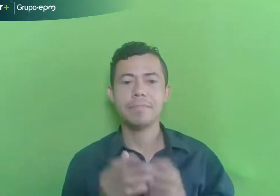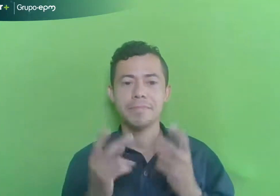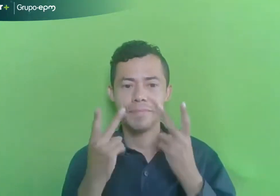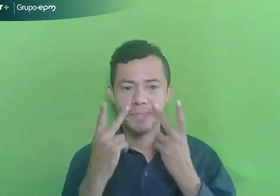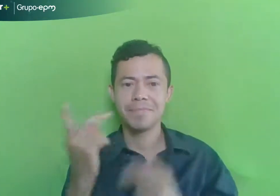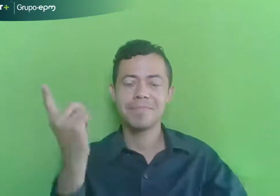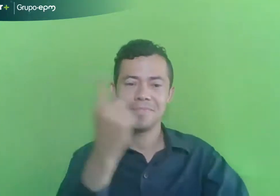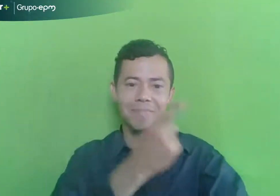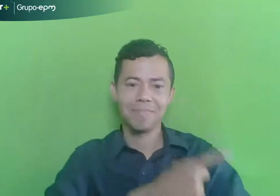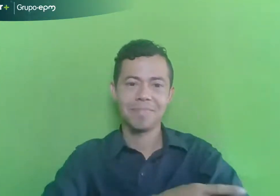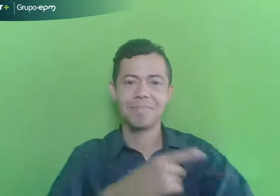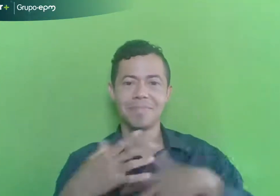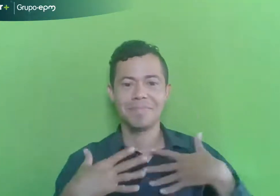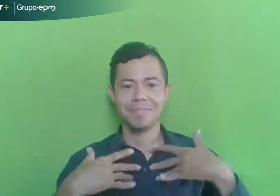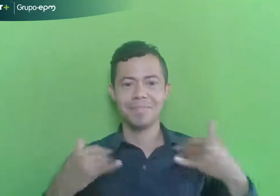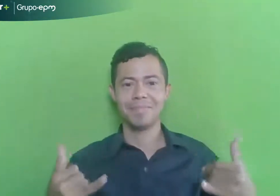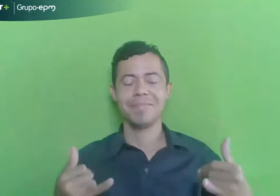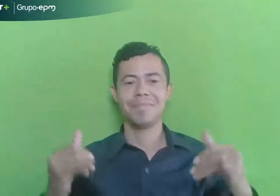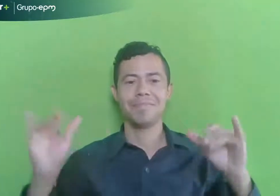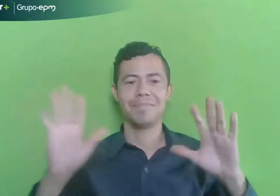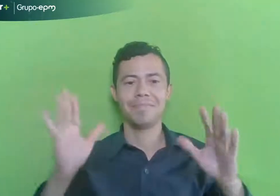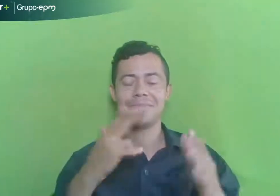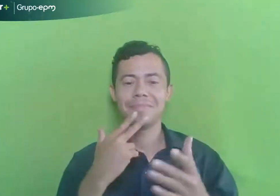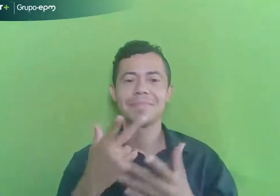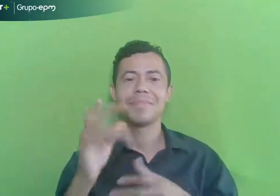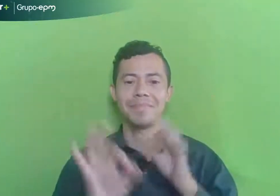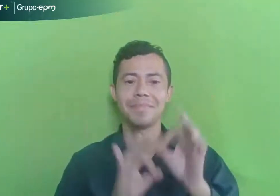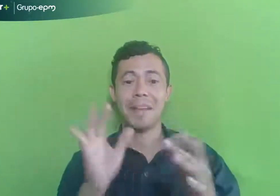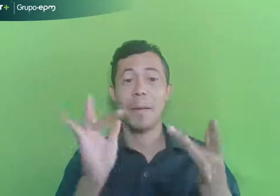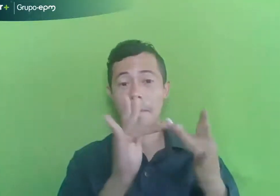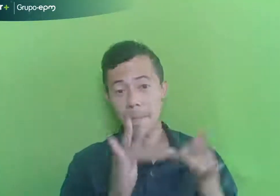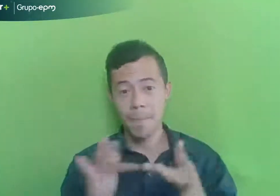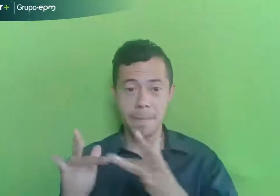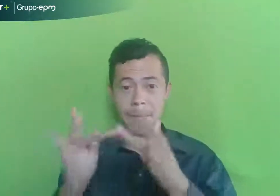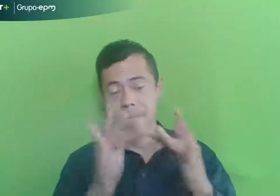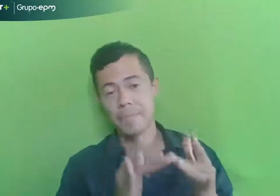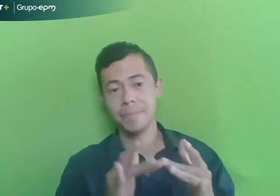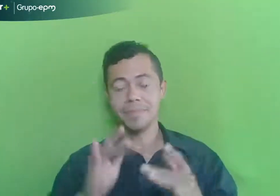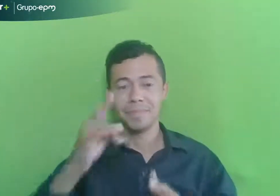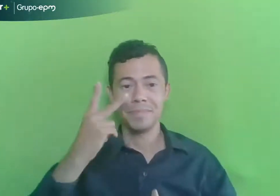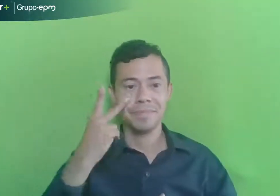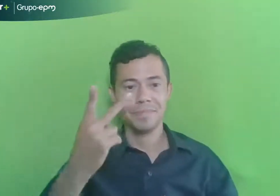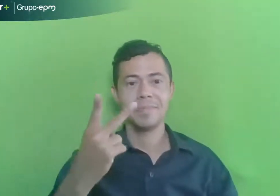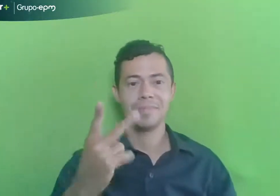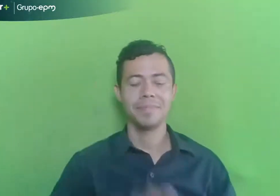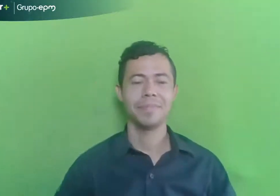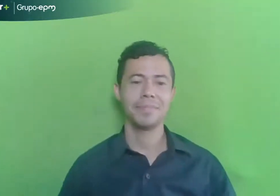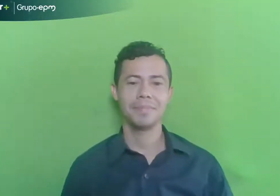feliz día y bueno, que estén muy bien y sigan conectados con nuestro evento. Hasta pronto.